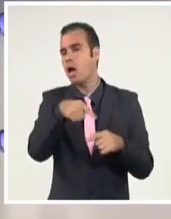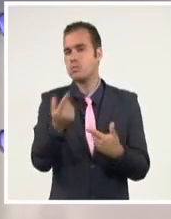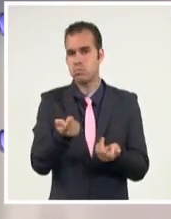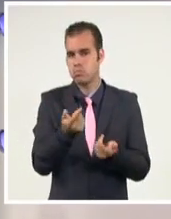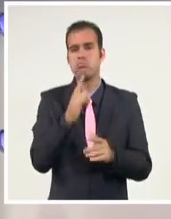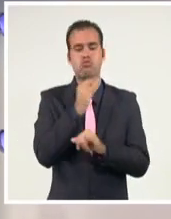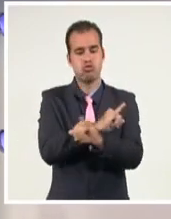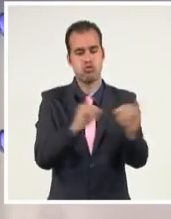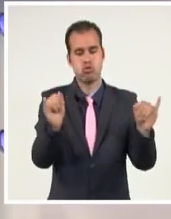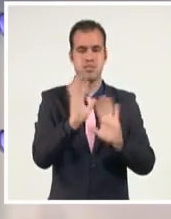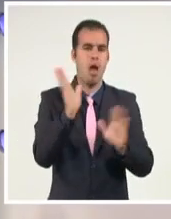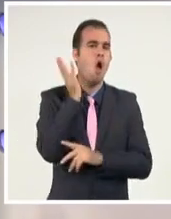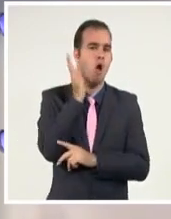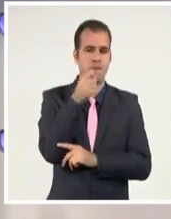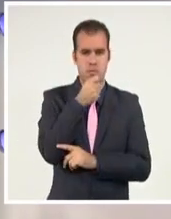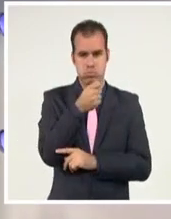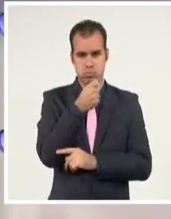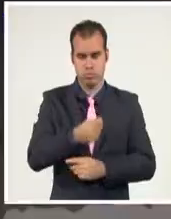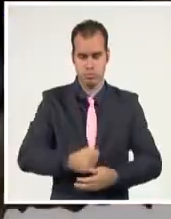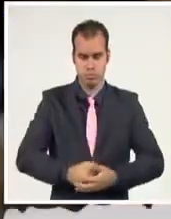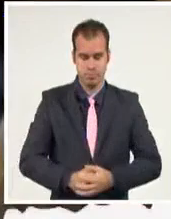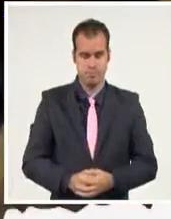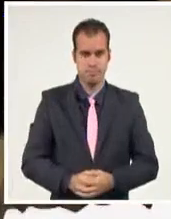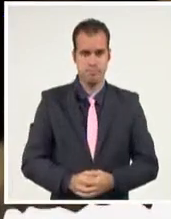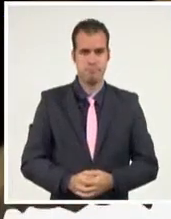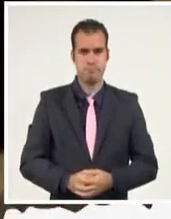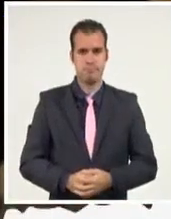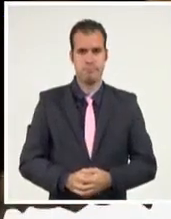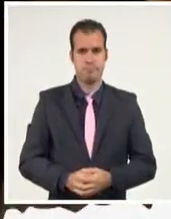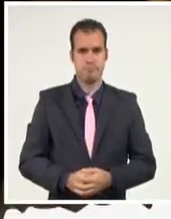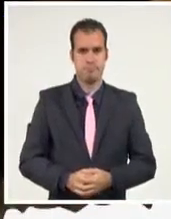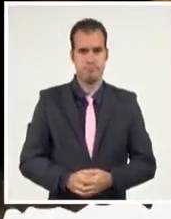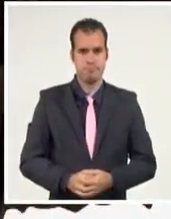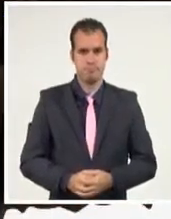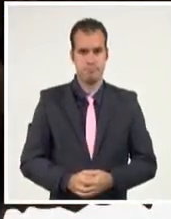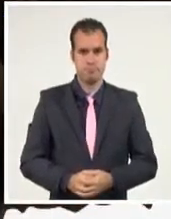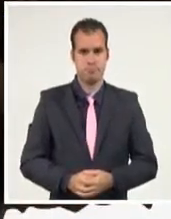conocer en conferencia de prensa esta mañana. ¡Que no diga conmigo!